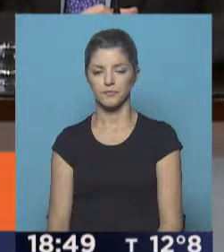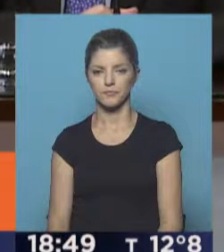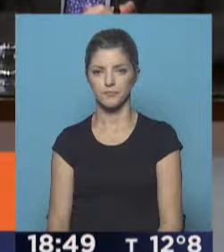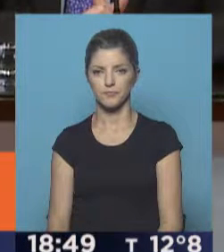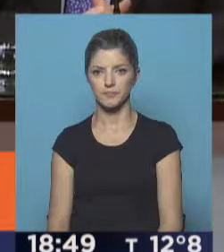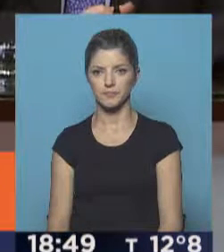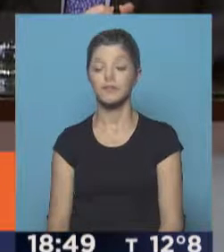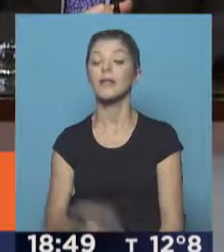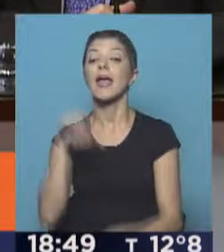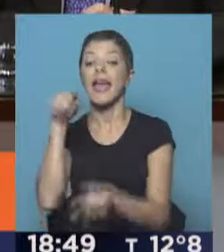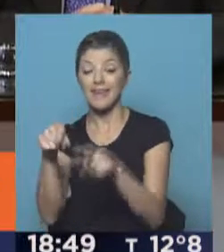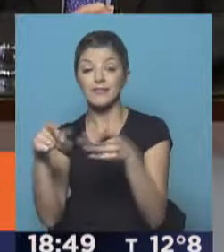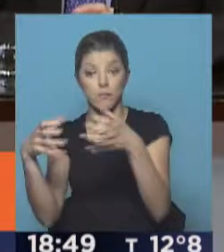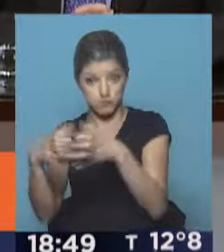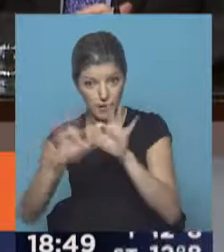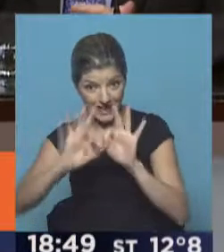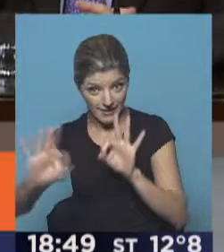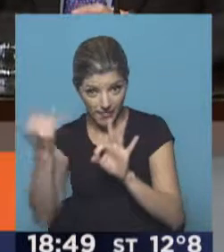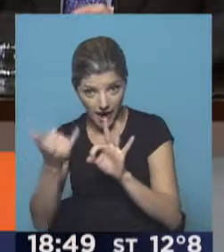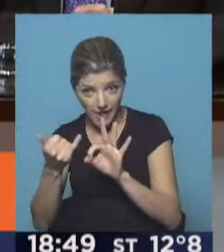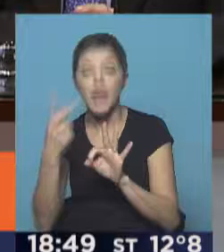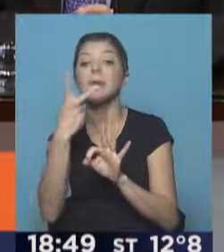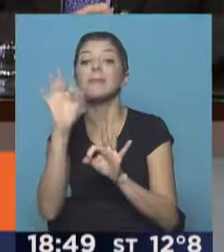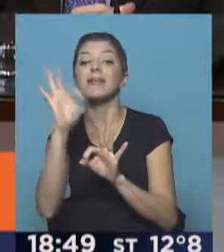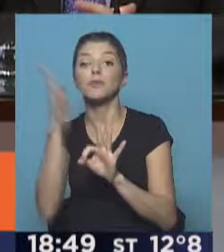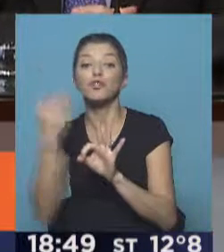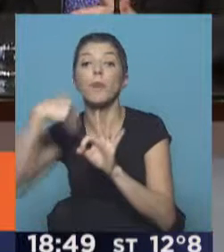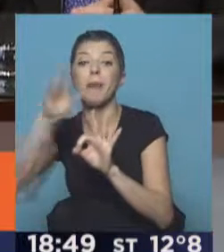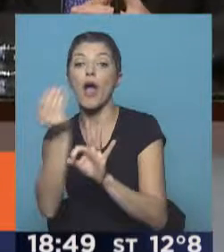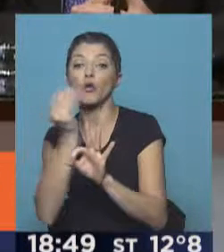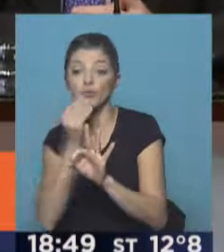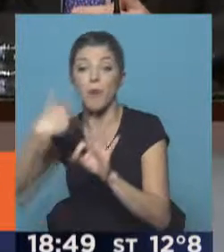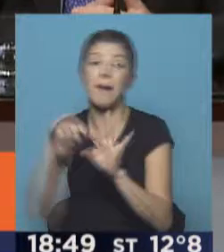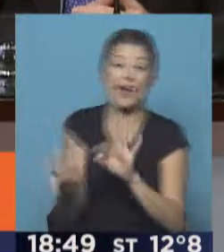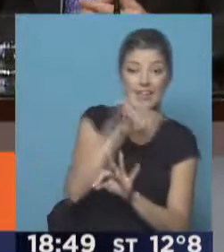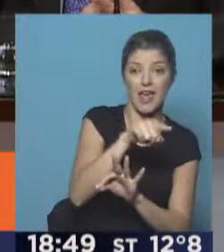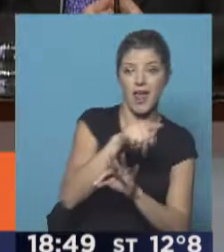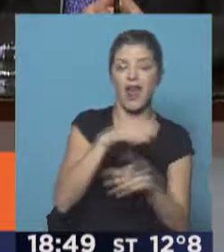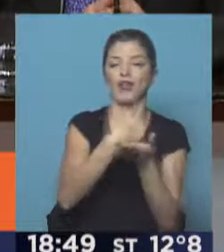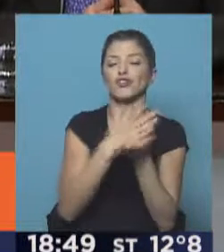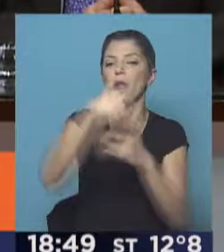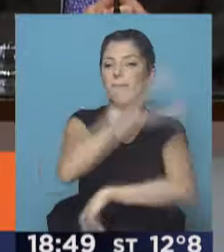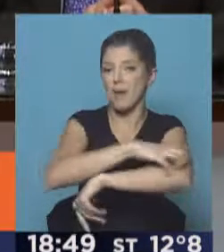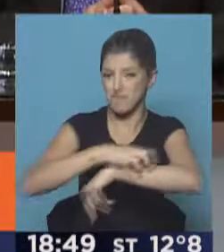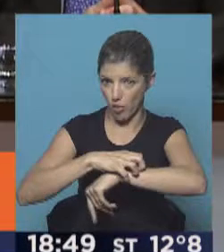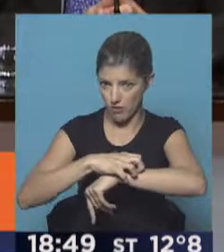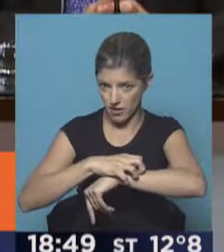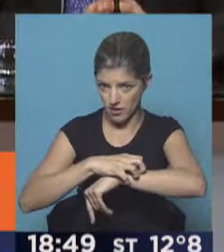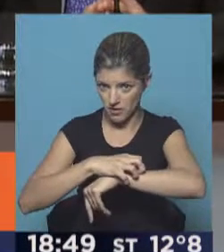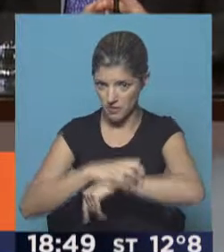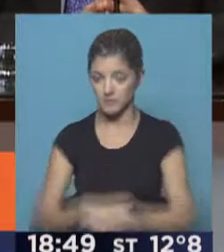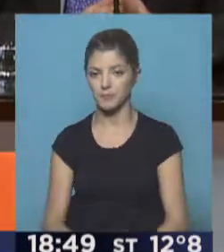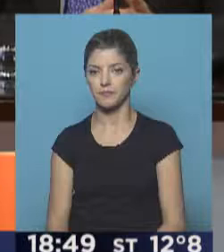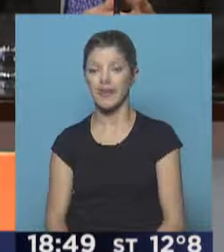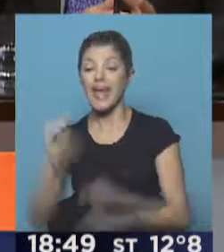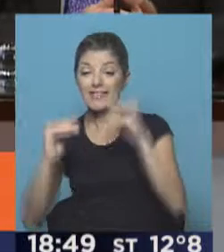Consume 20 veces más que las categorías más bajas, que los sectores más bajos de consumo de gas. Esa